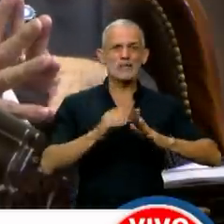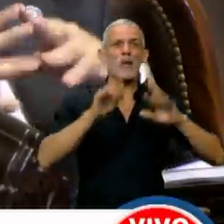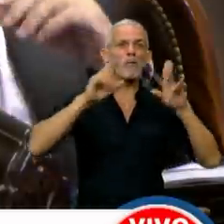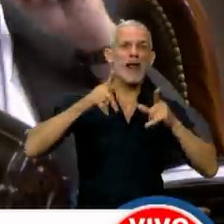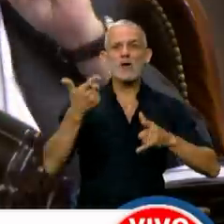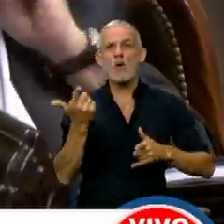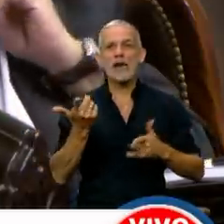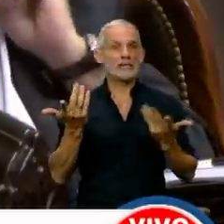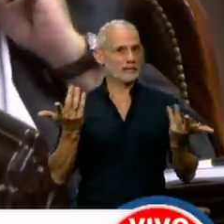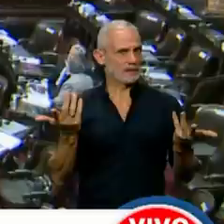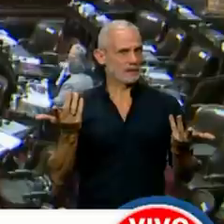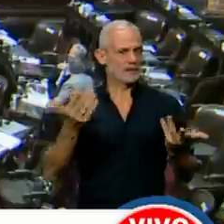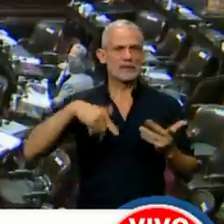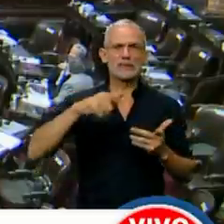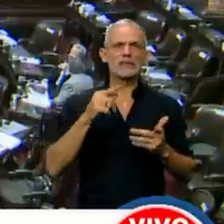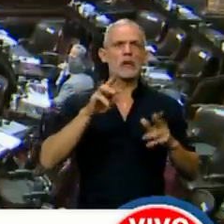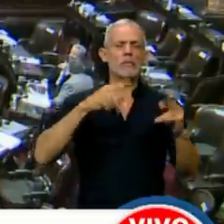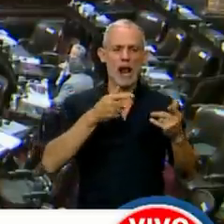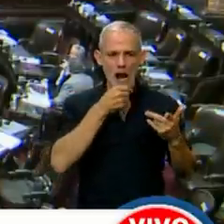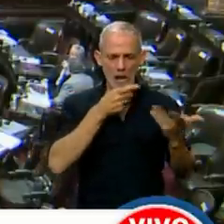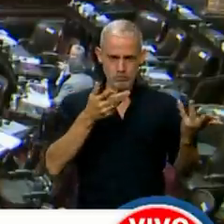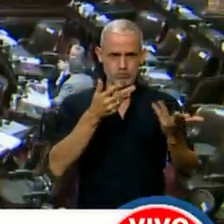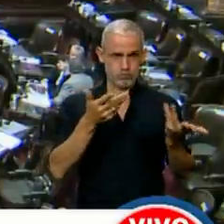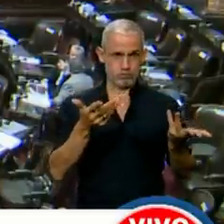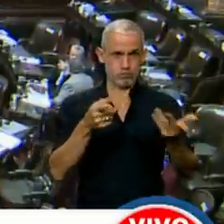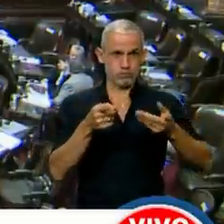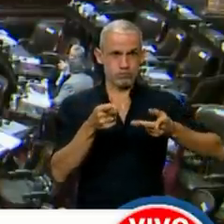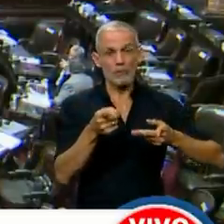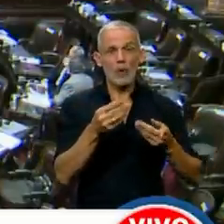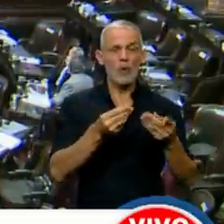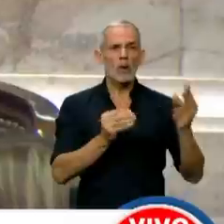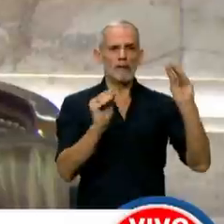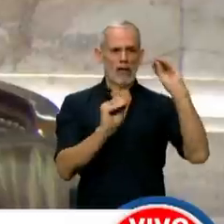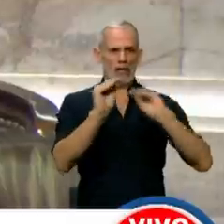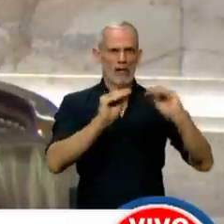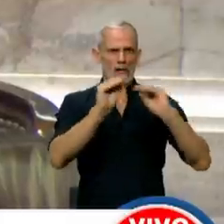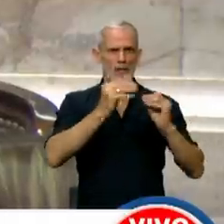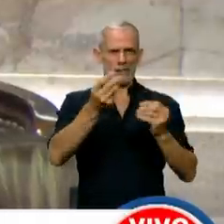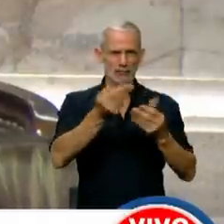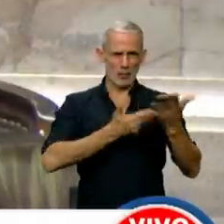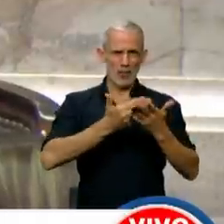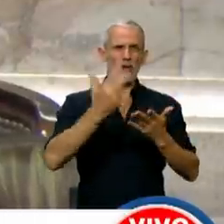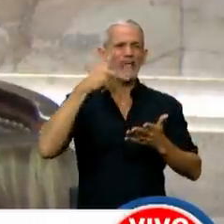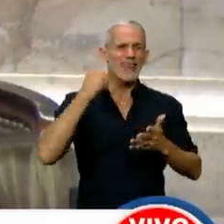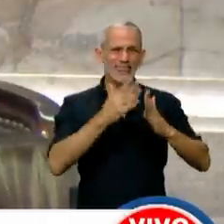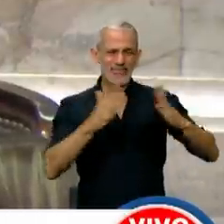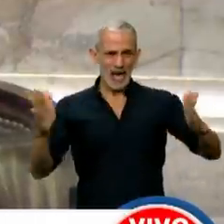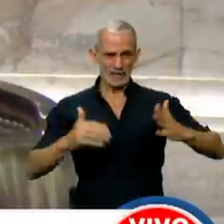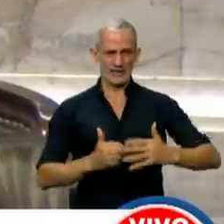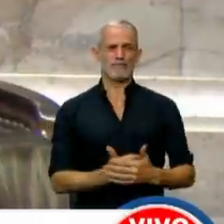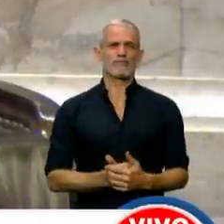lo que se pretende hacer es tratar un presupuesto dibujado en tres días